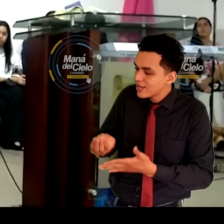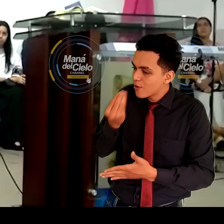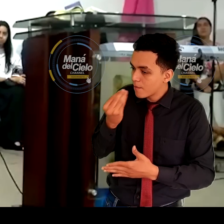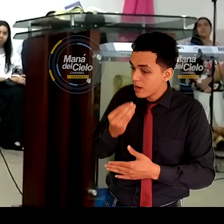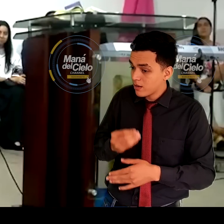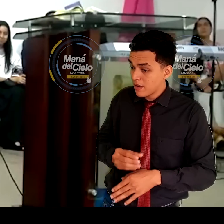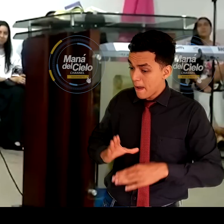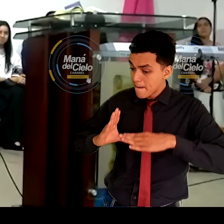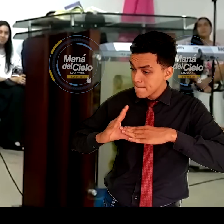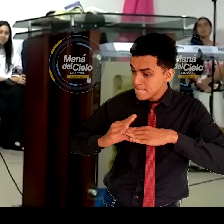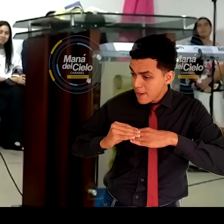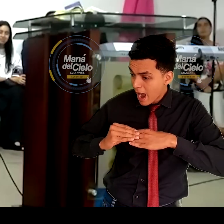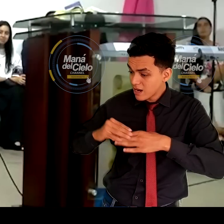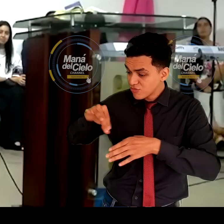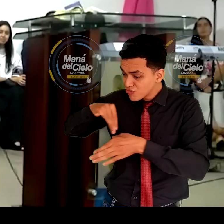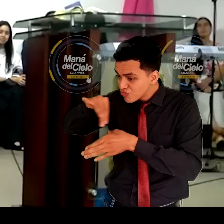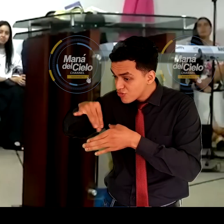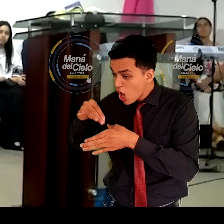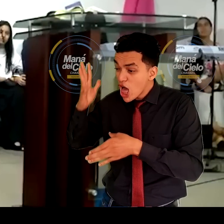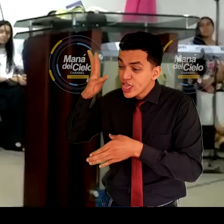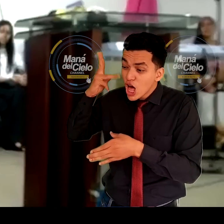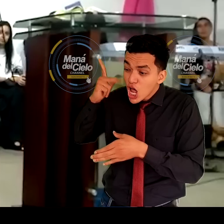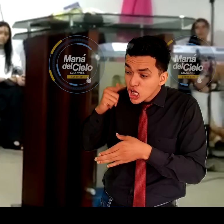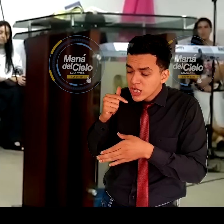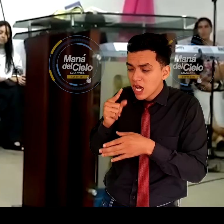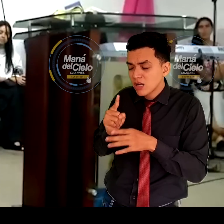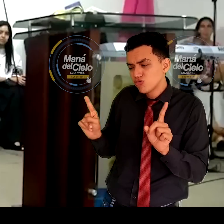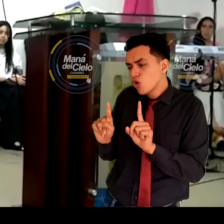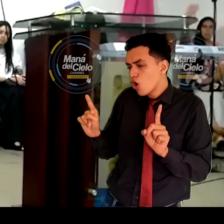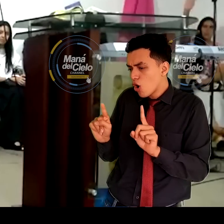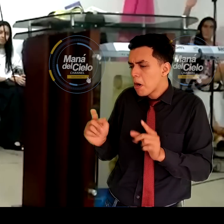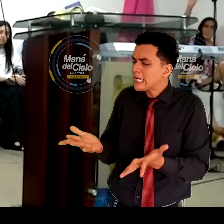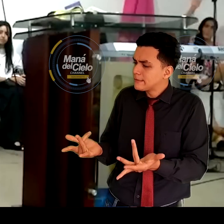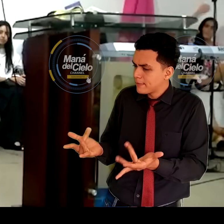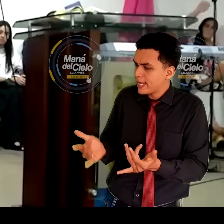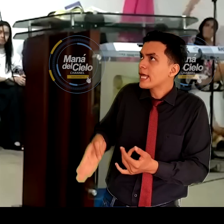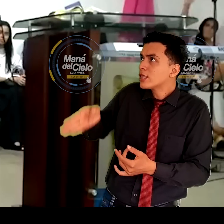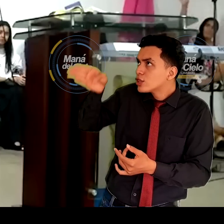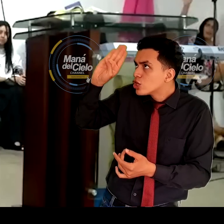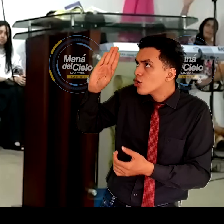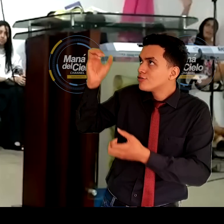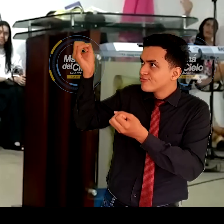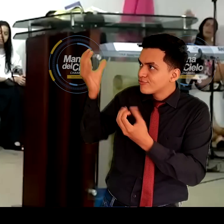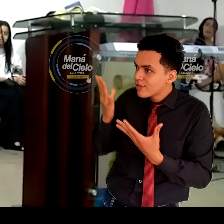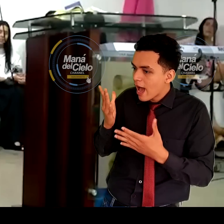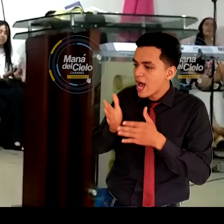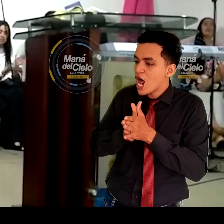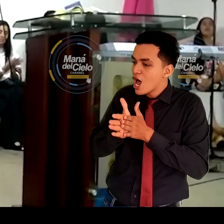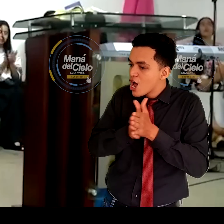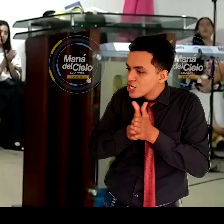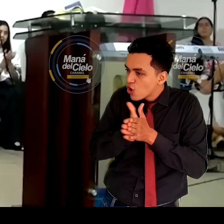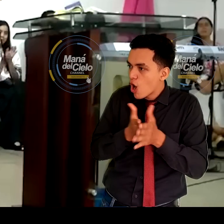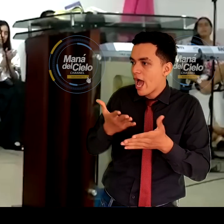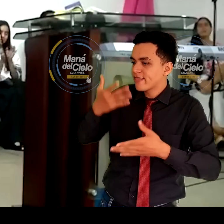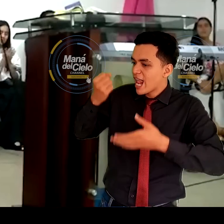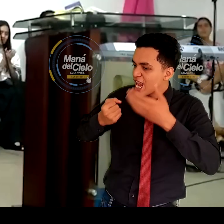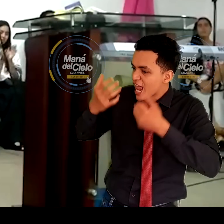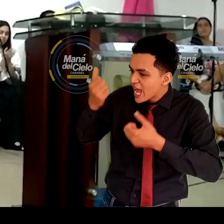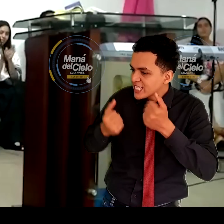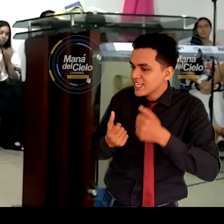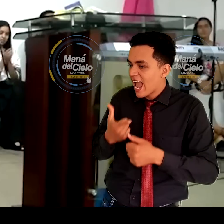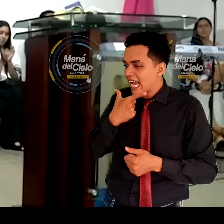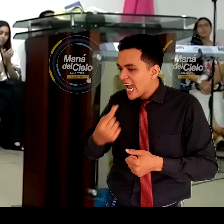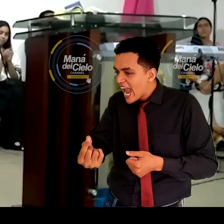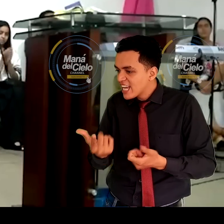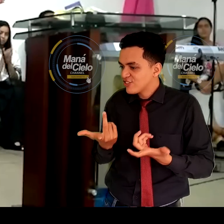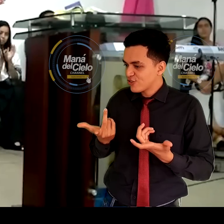tomando agua panela con pancito, porque hay uno que va a mandar para los huevos, hay uno que va a mandar para la leche, hay uno que va a mandar para el queso, hay uno que va a mandar